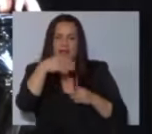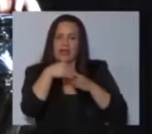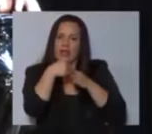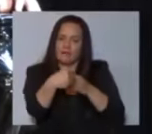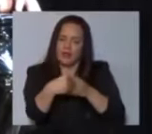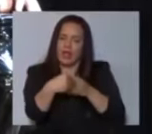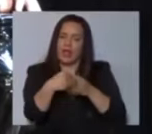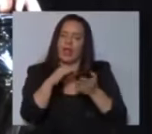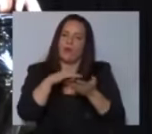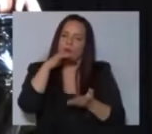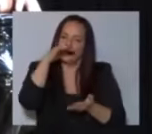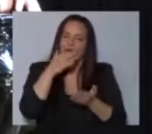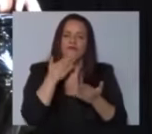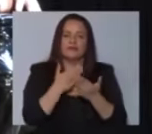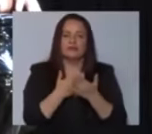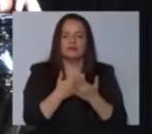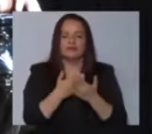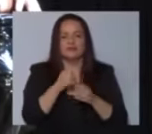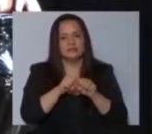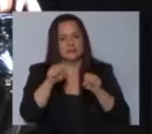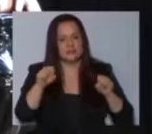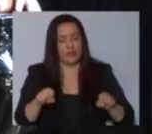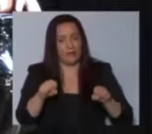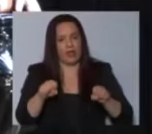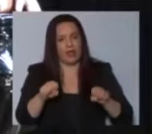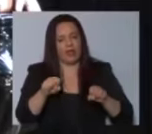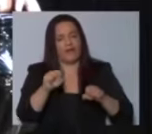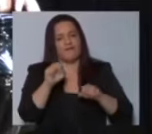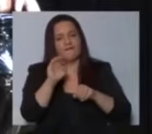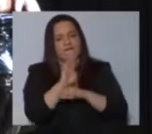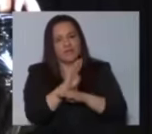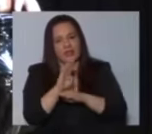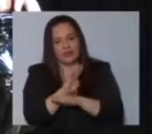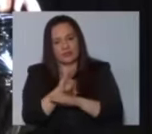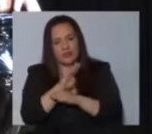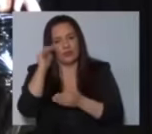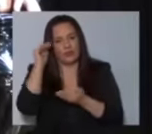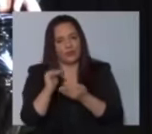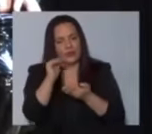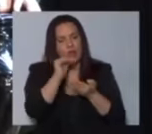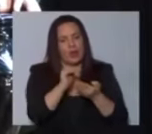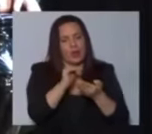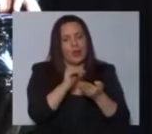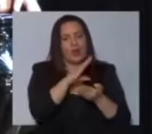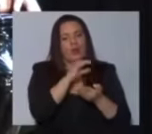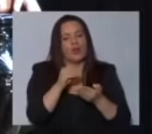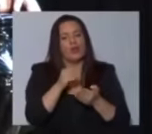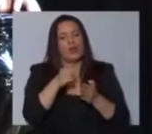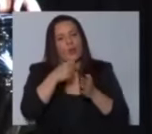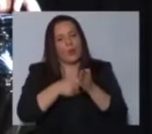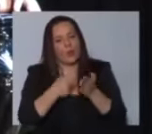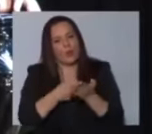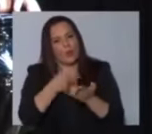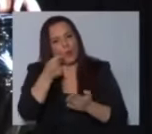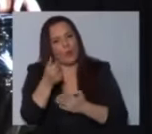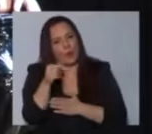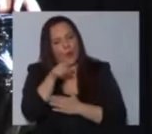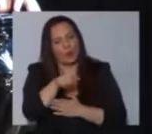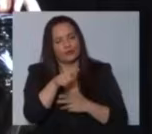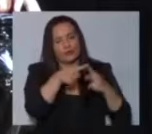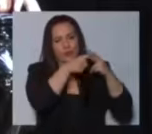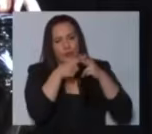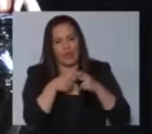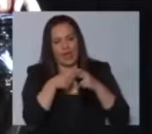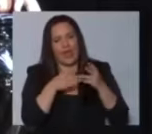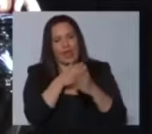la eficiencia del sistema financiero, reduciendo el costo y el mejoramiento del acceso al crédito. Revisar los mecanismos